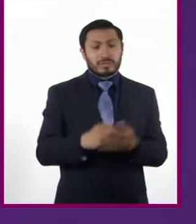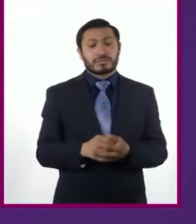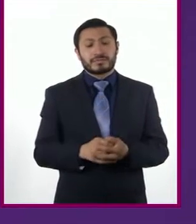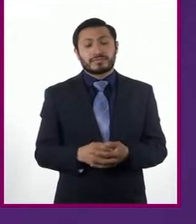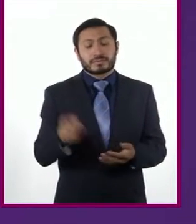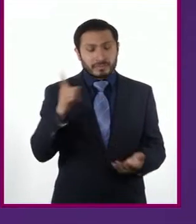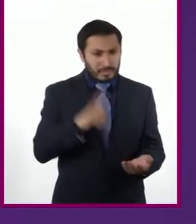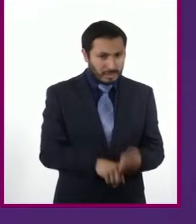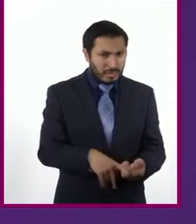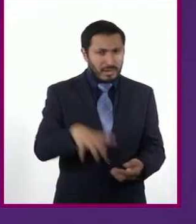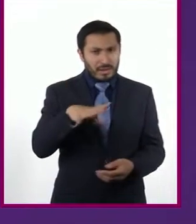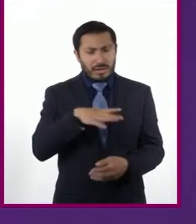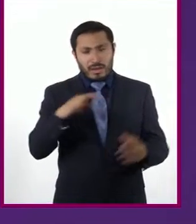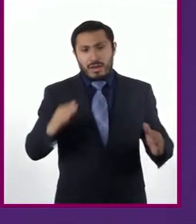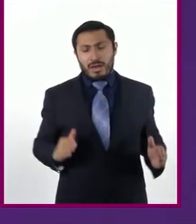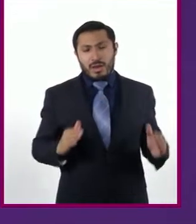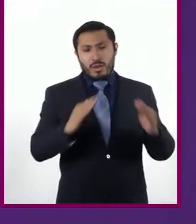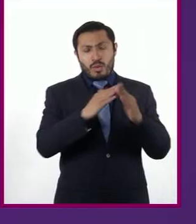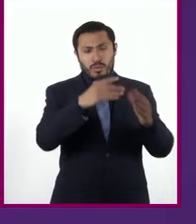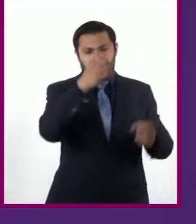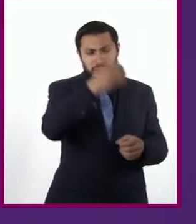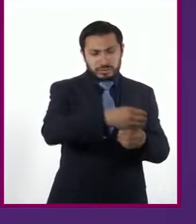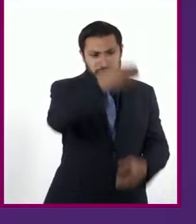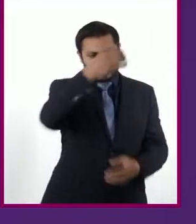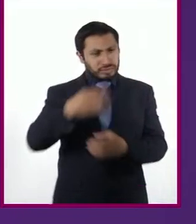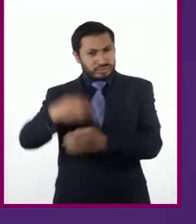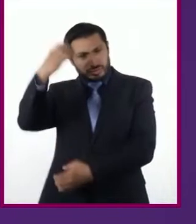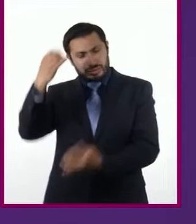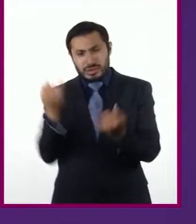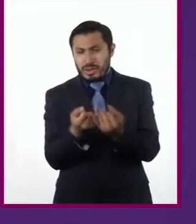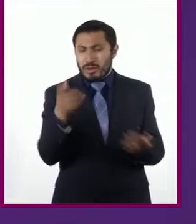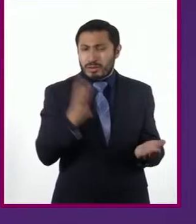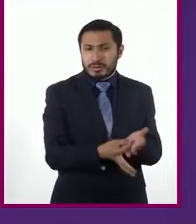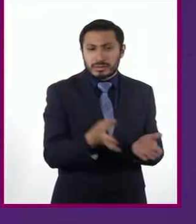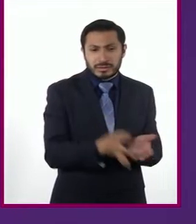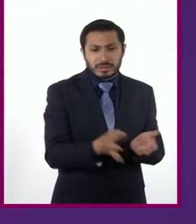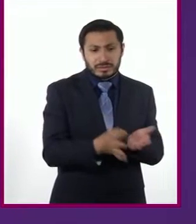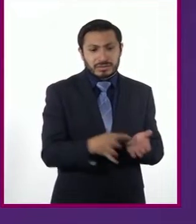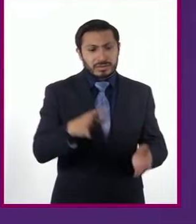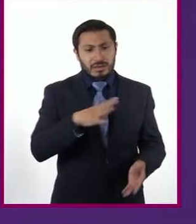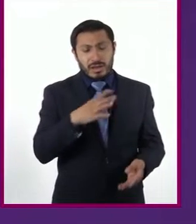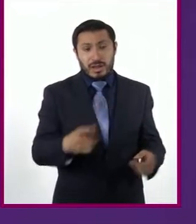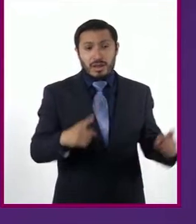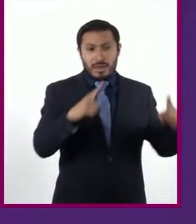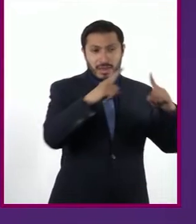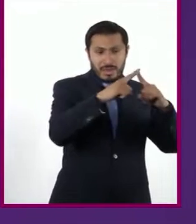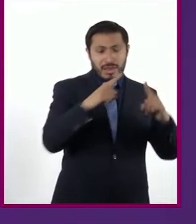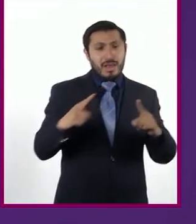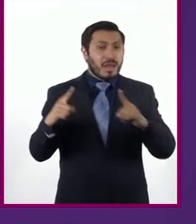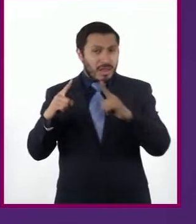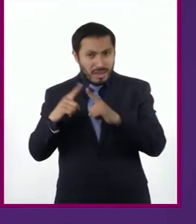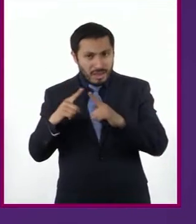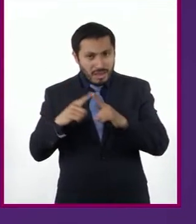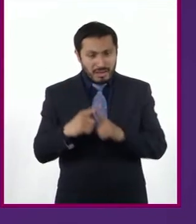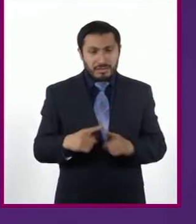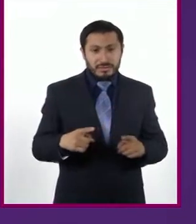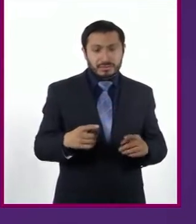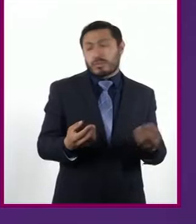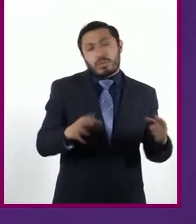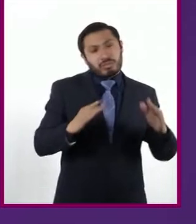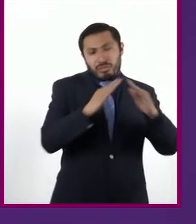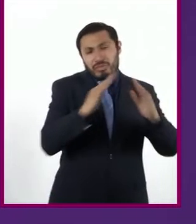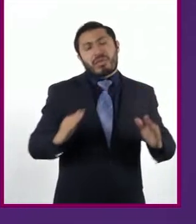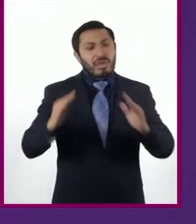su interior, las columnas de soporte, hechas de acero también, forman un entramado triangular que se puede observar por